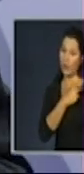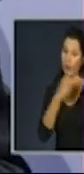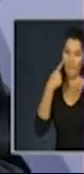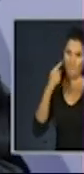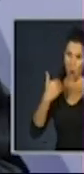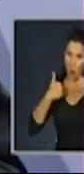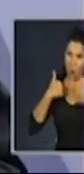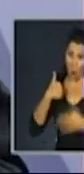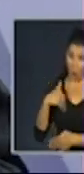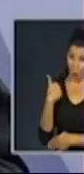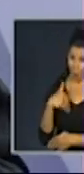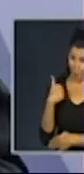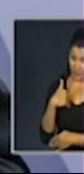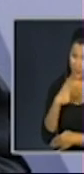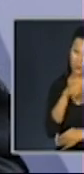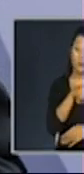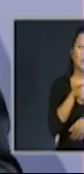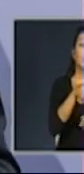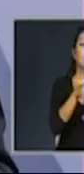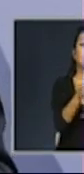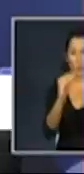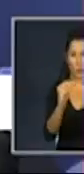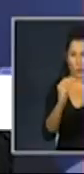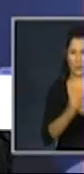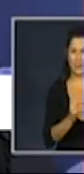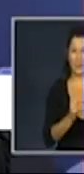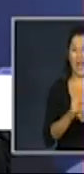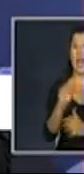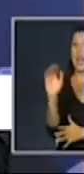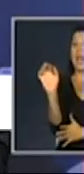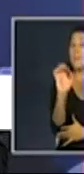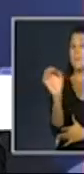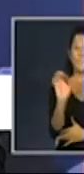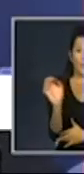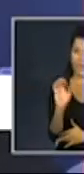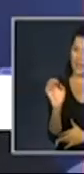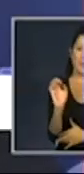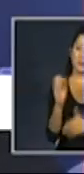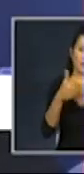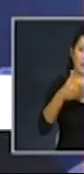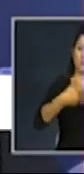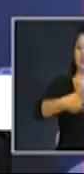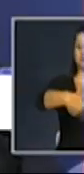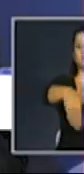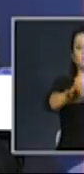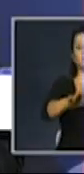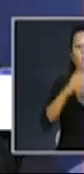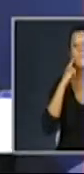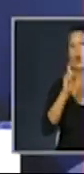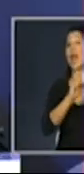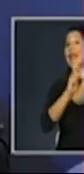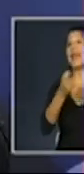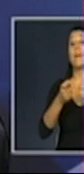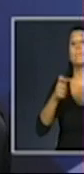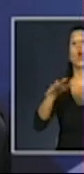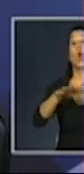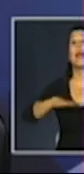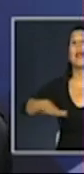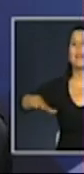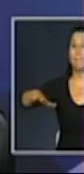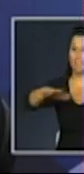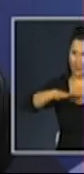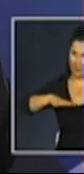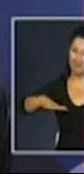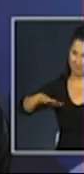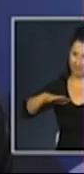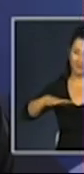la candidata en su cierre, claro. En su cierre dijo, bueno, ya sea desde Zapote o desde una curul, ahí pretendo desarrollar todo